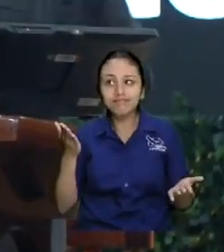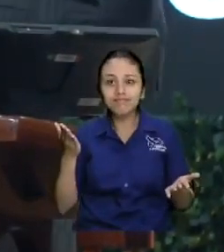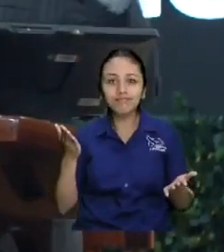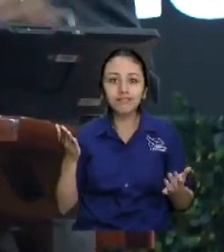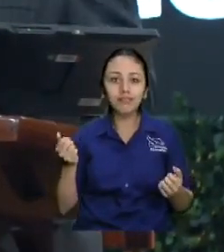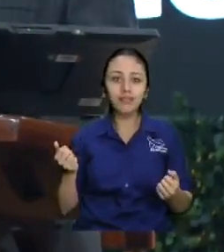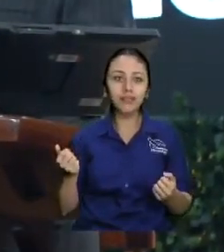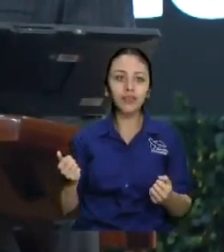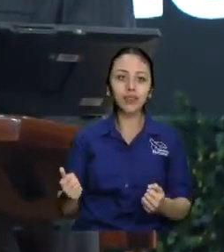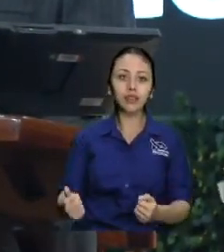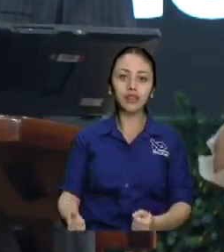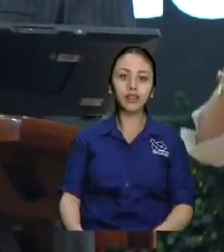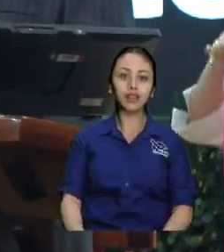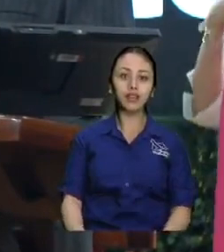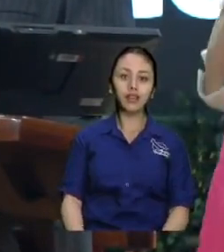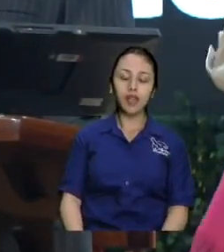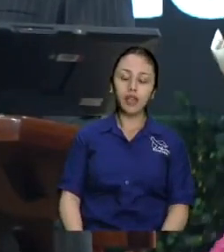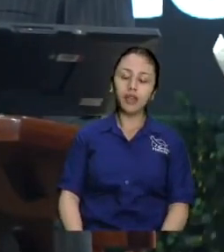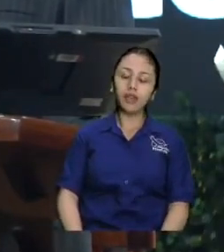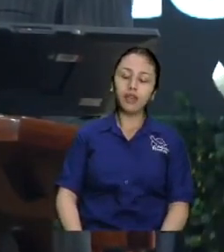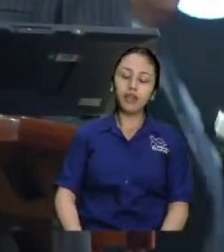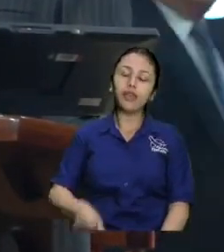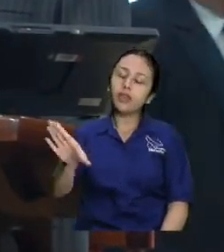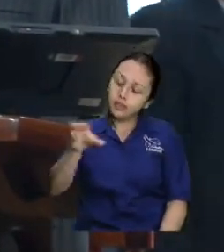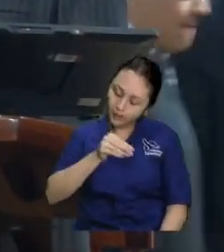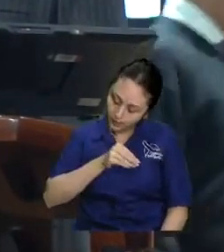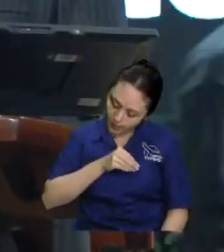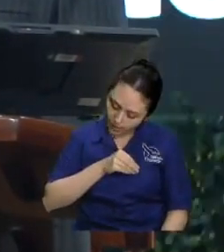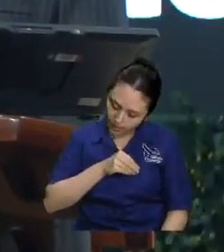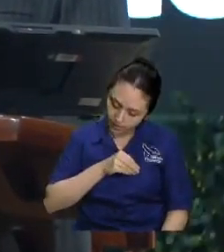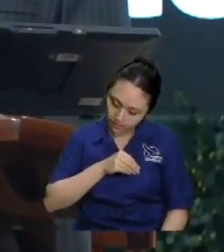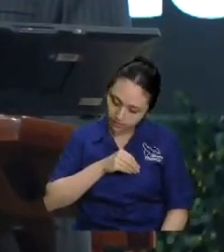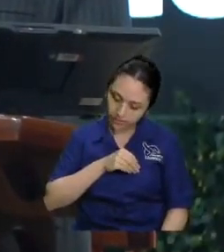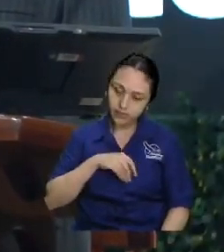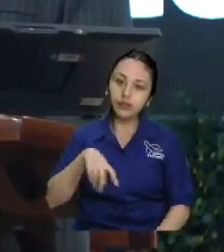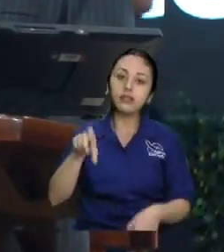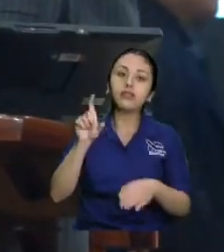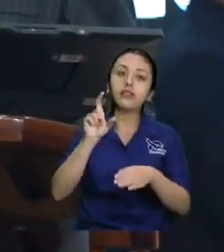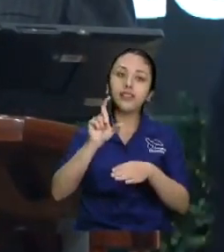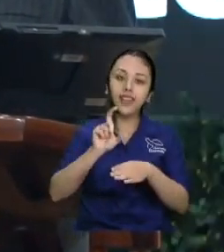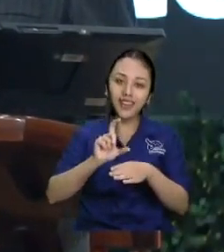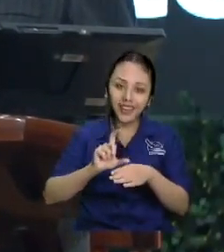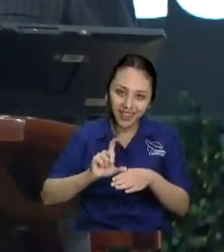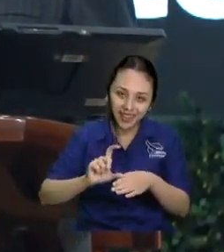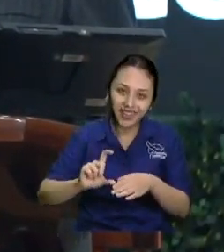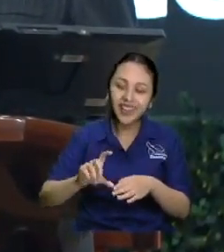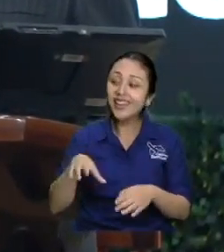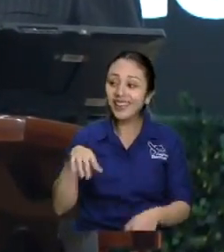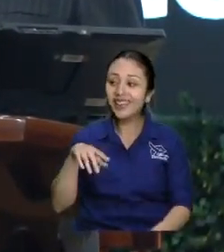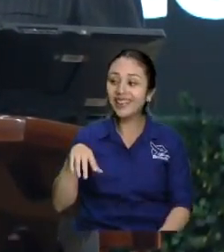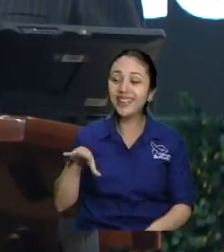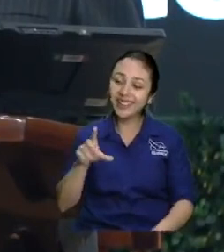Y estar dispuesto a que ella nos diga: no, con aspereza no, con pereza me estás tratando.